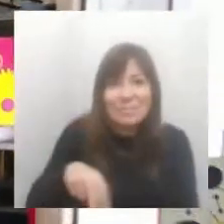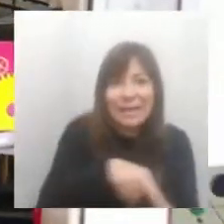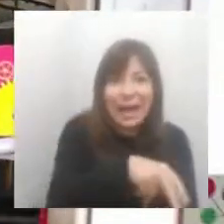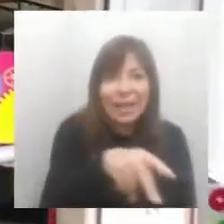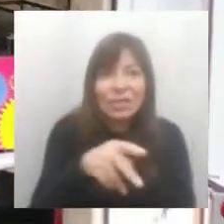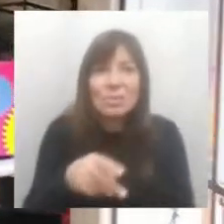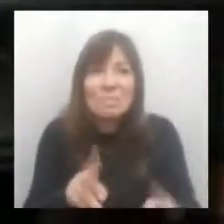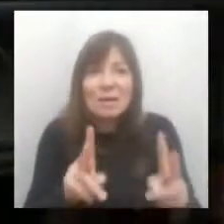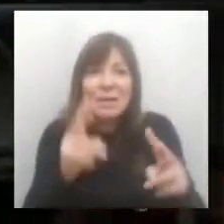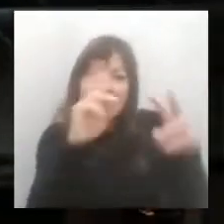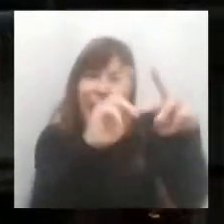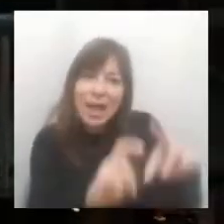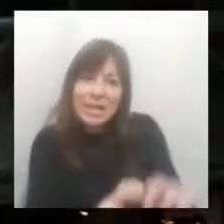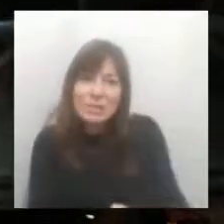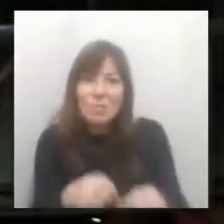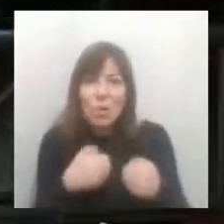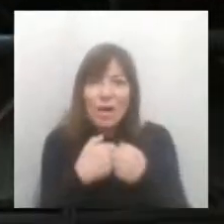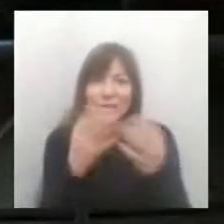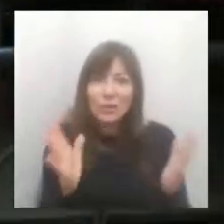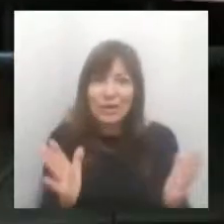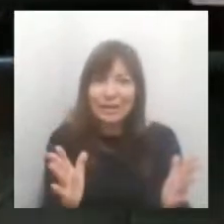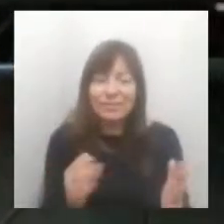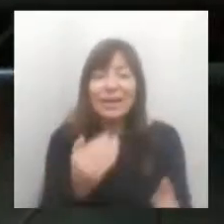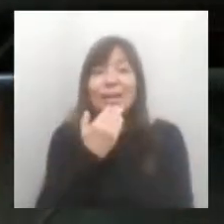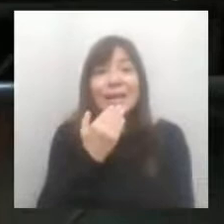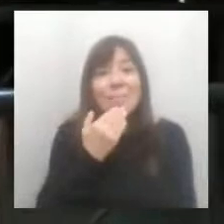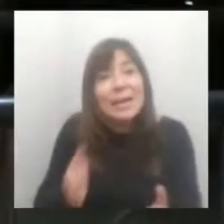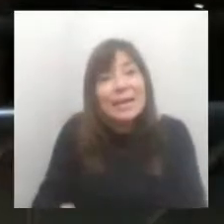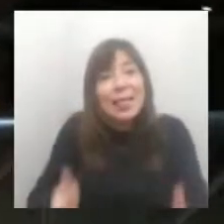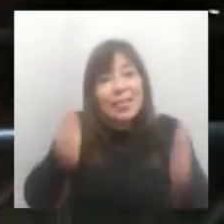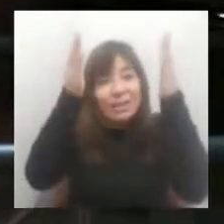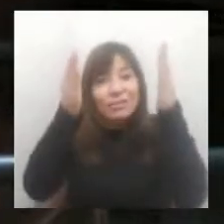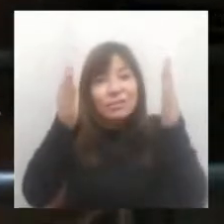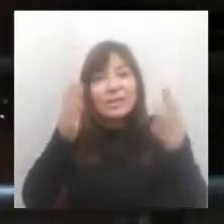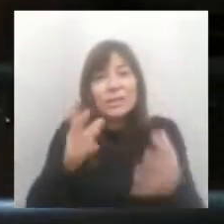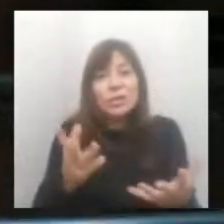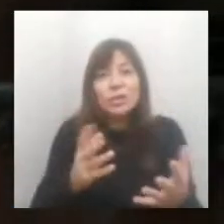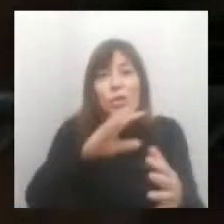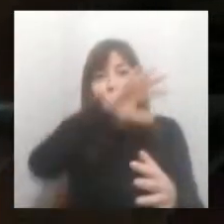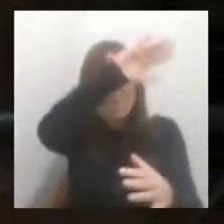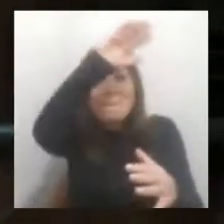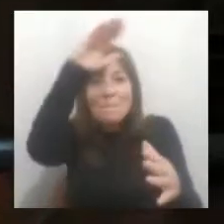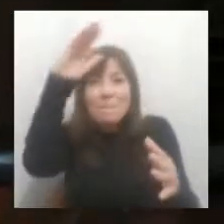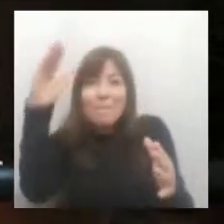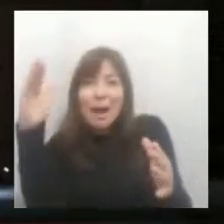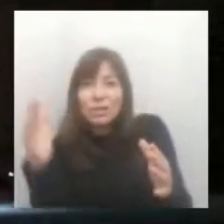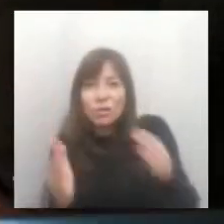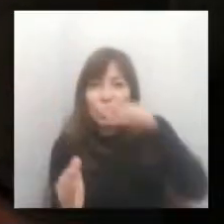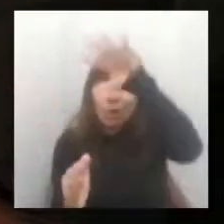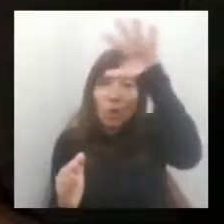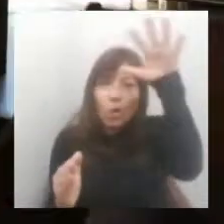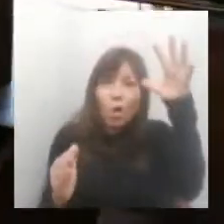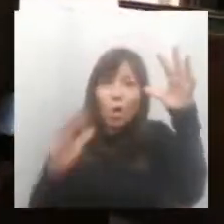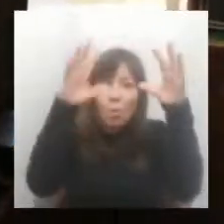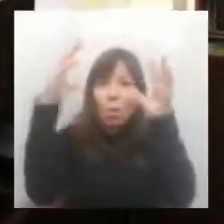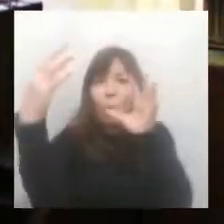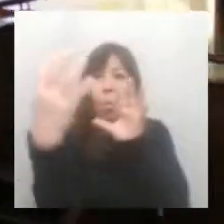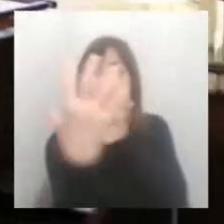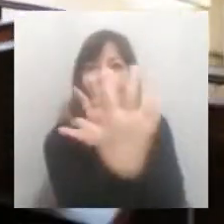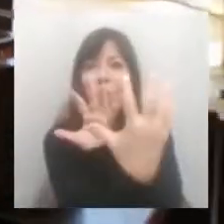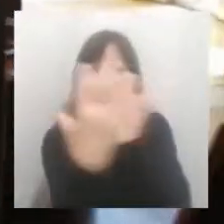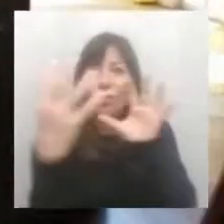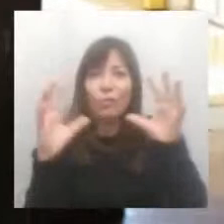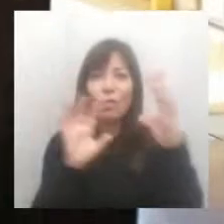esta exploración libre. El edificio también está cubierto con grandes mantos curvos que dan fluidez espacial a las salas y están revestidos